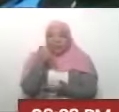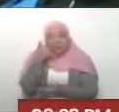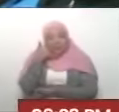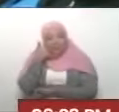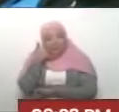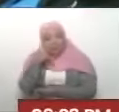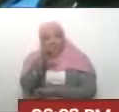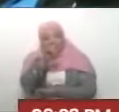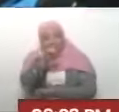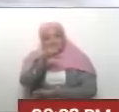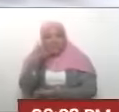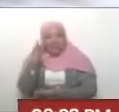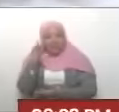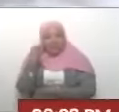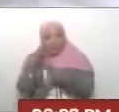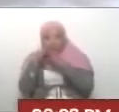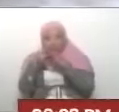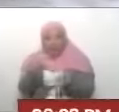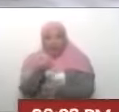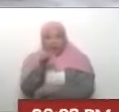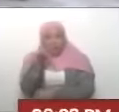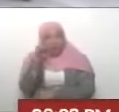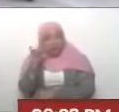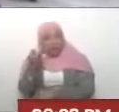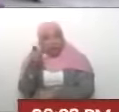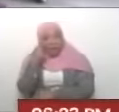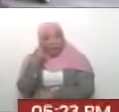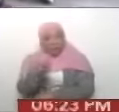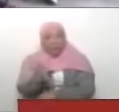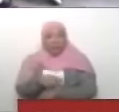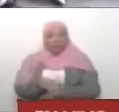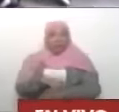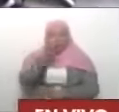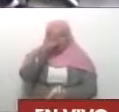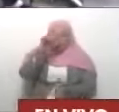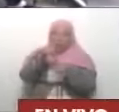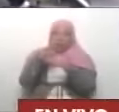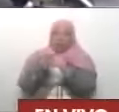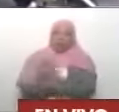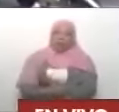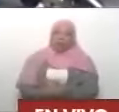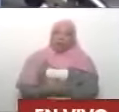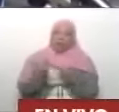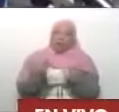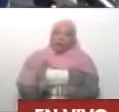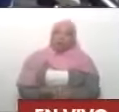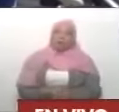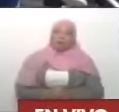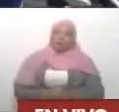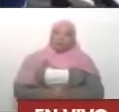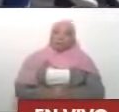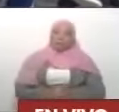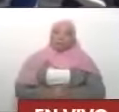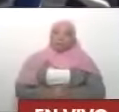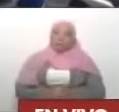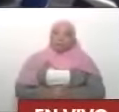Están pillados colectivamente. Están pillados toditos. Uno de los objetivos, hoy por hoy, de